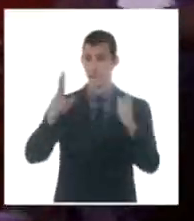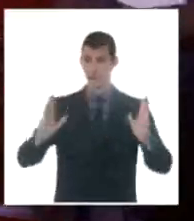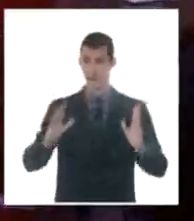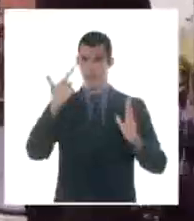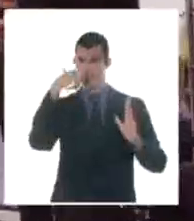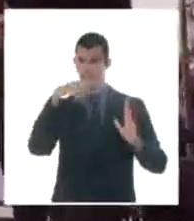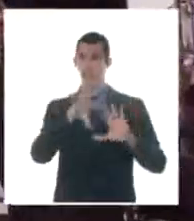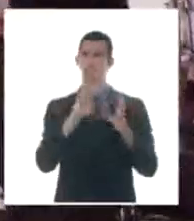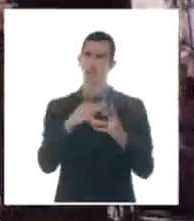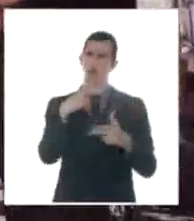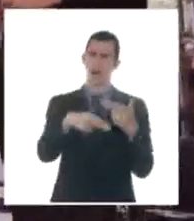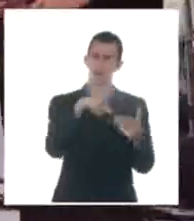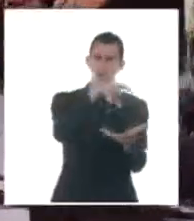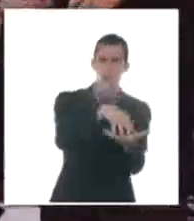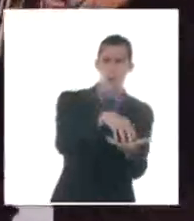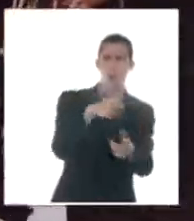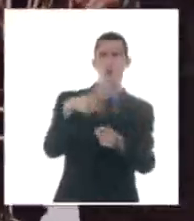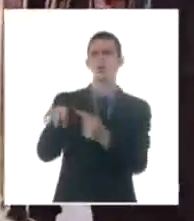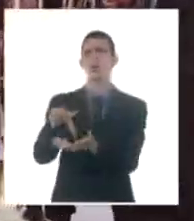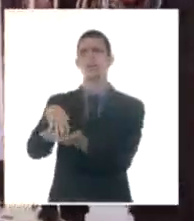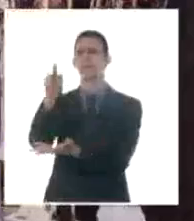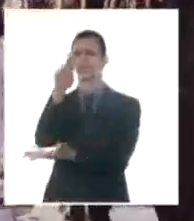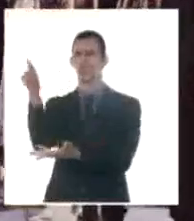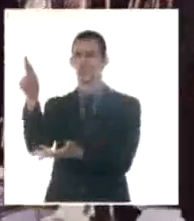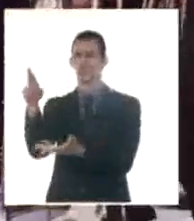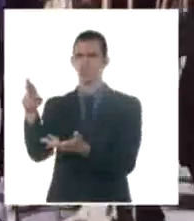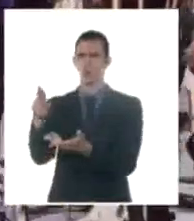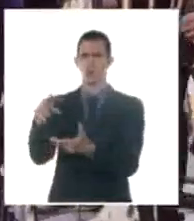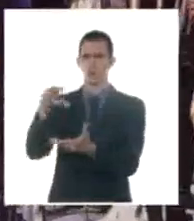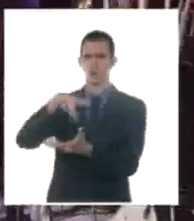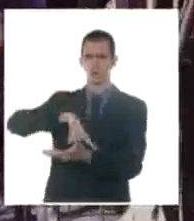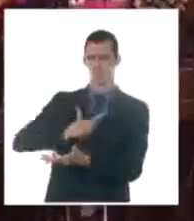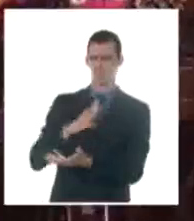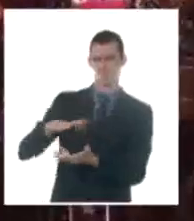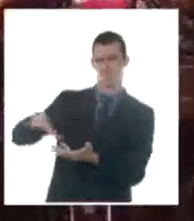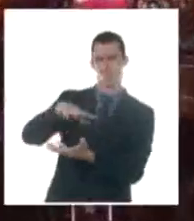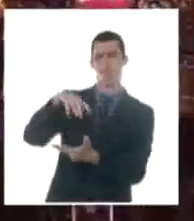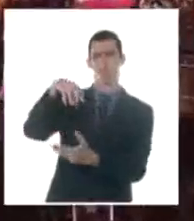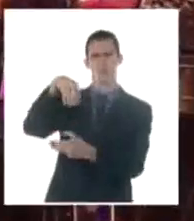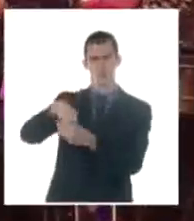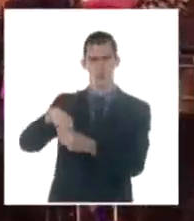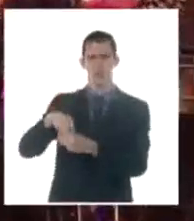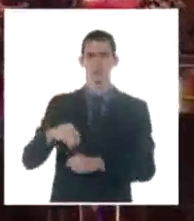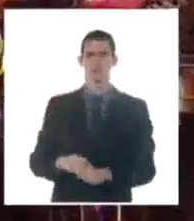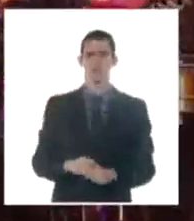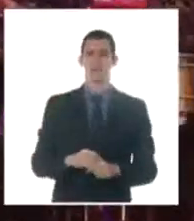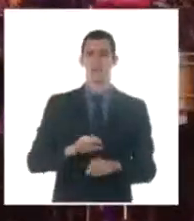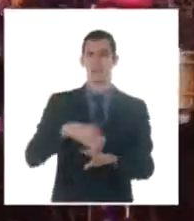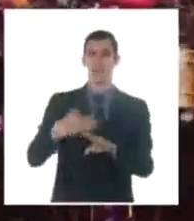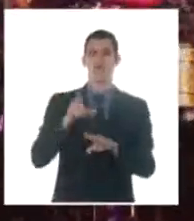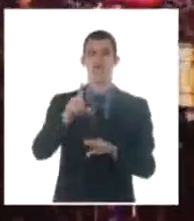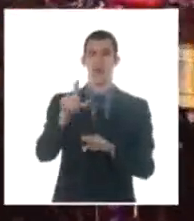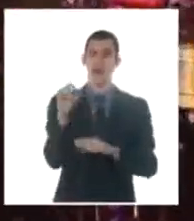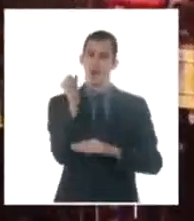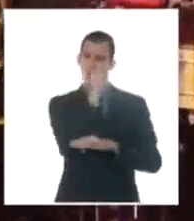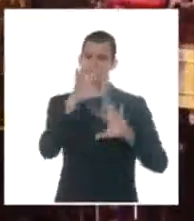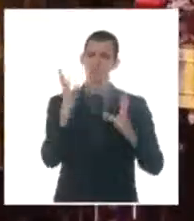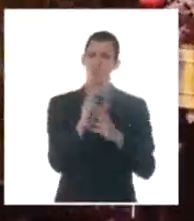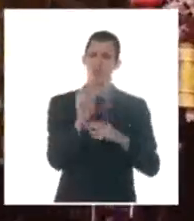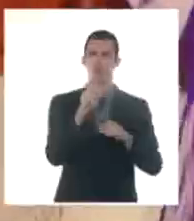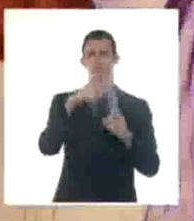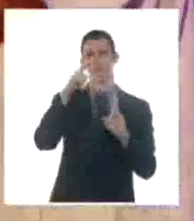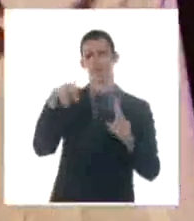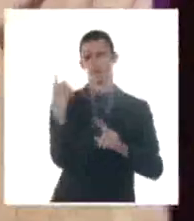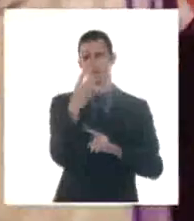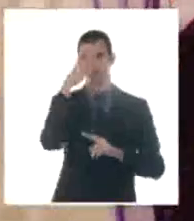Plaza de la Revolución y el evento cerrará el día 30 a las 5 de la tarde con un concierto de danzón sinfónico en la Sala Covarrubias del